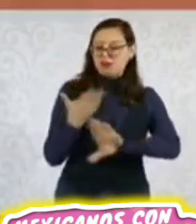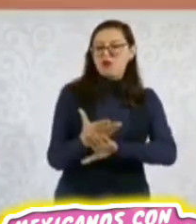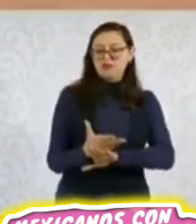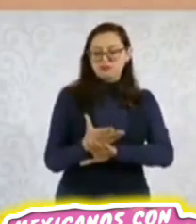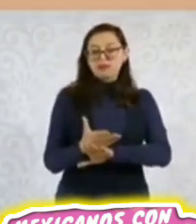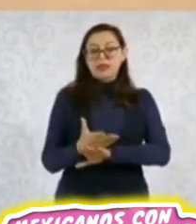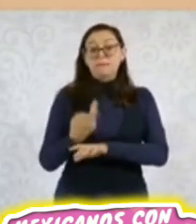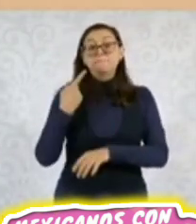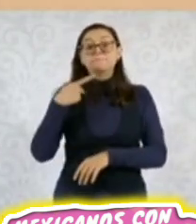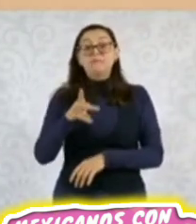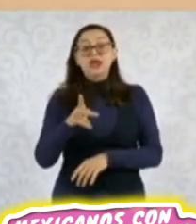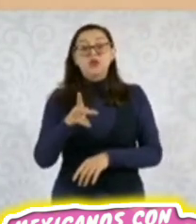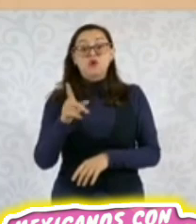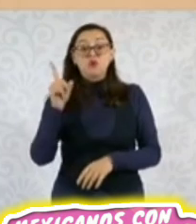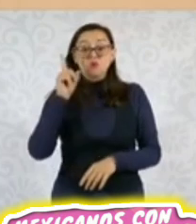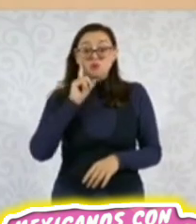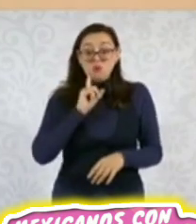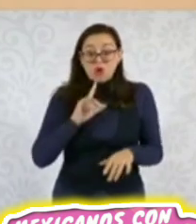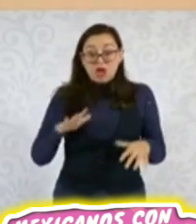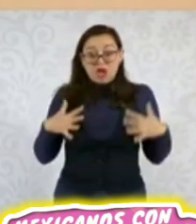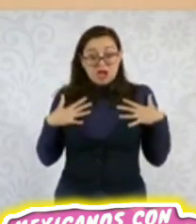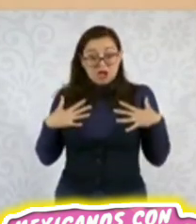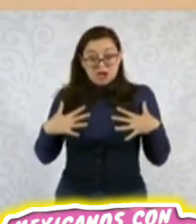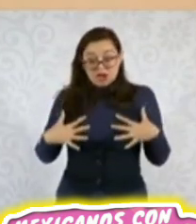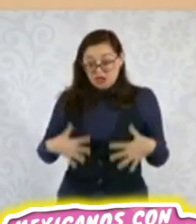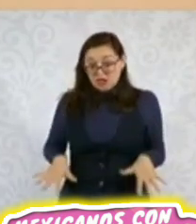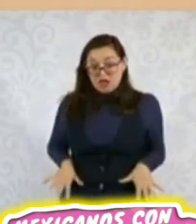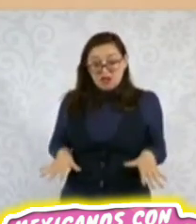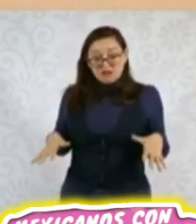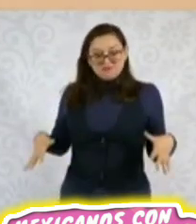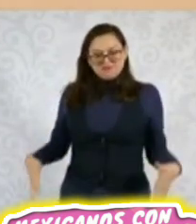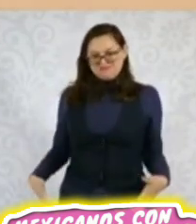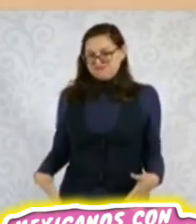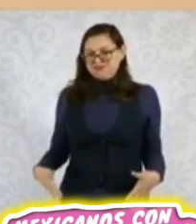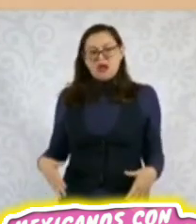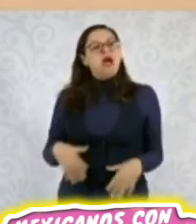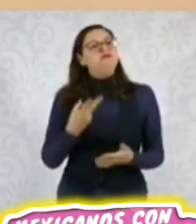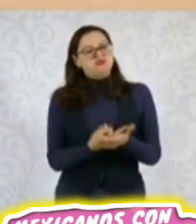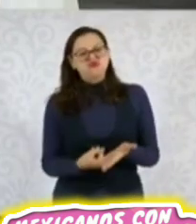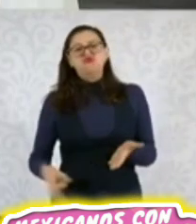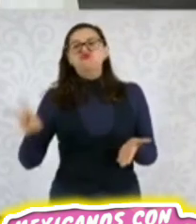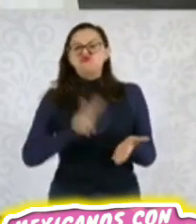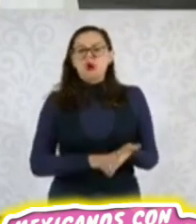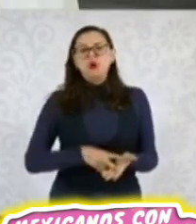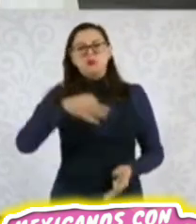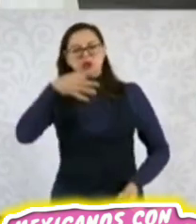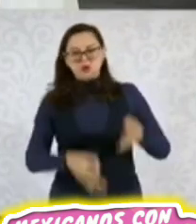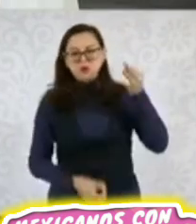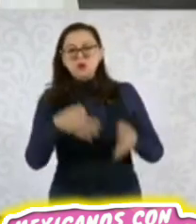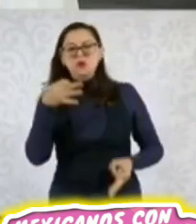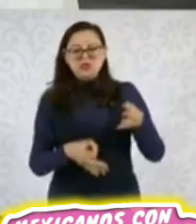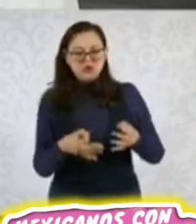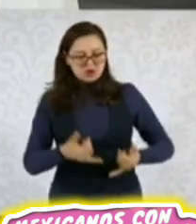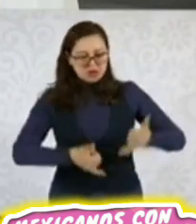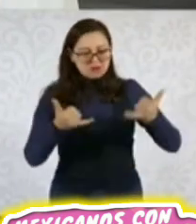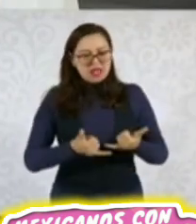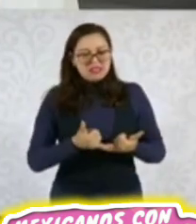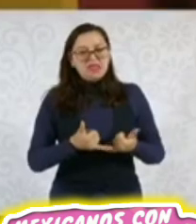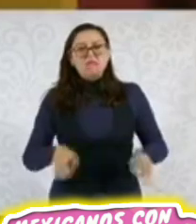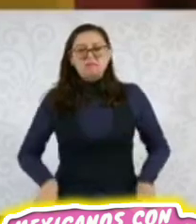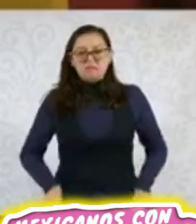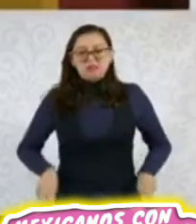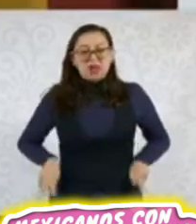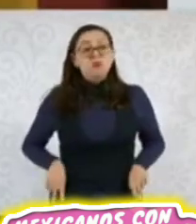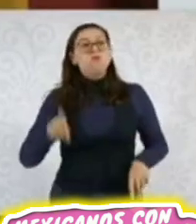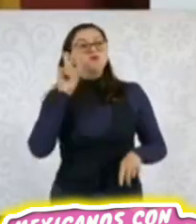transgrediendo el deber ser mujer de la época, y eso le valió doble juicio, porque estaban transgrediendo ser insurgentes y que no